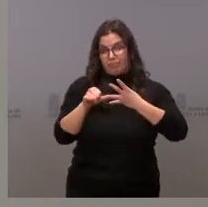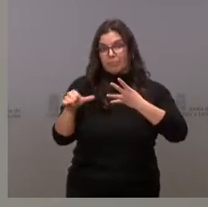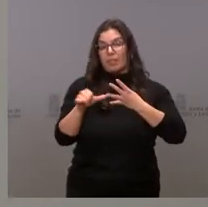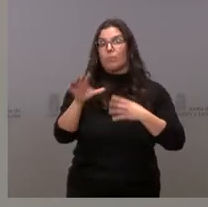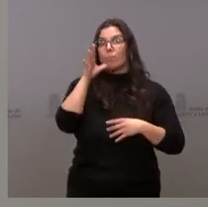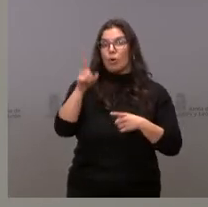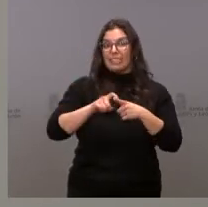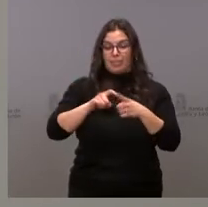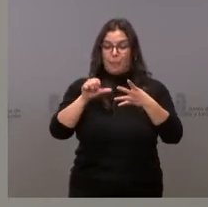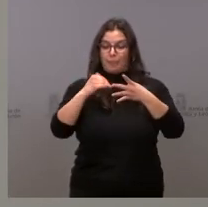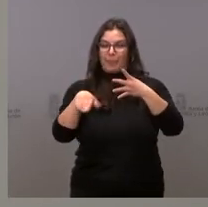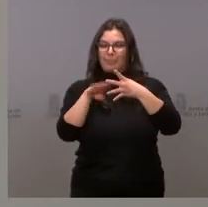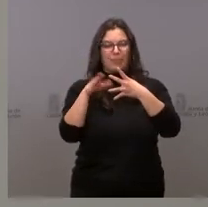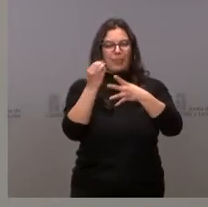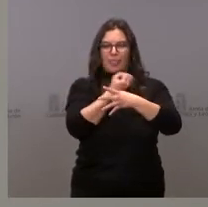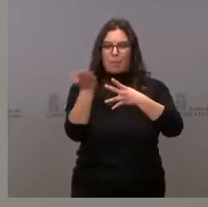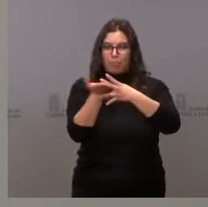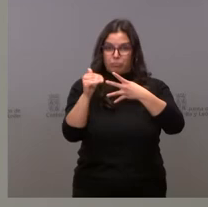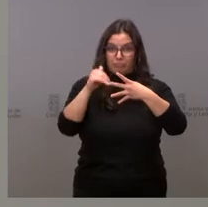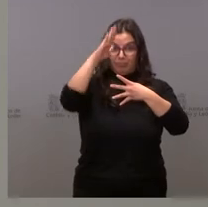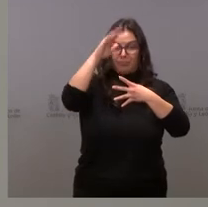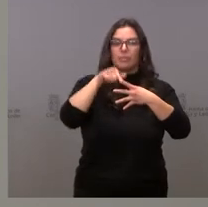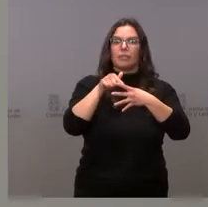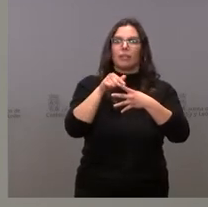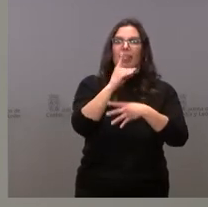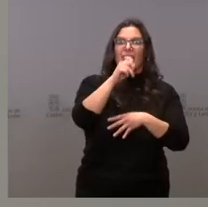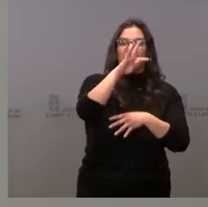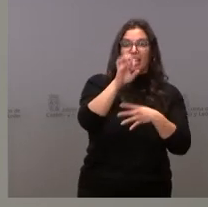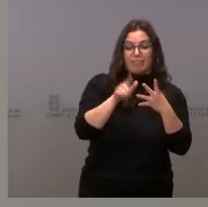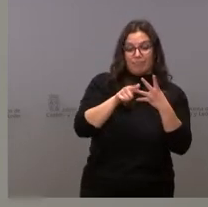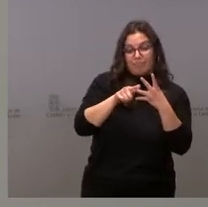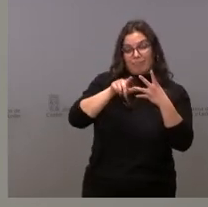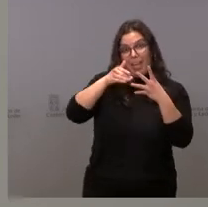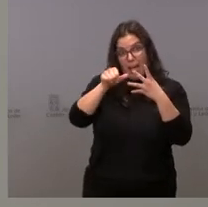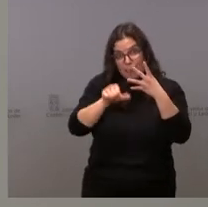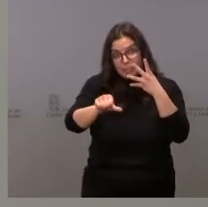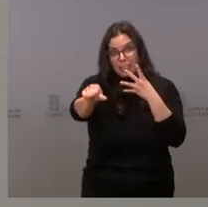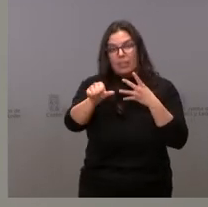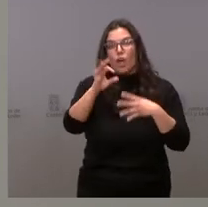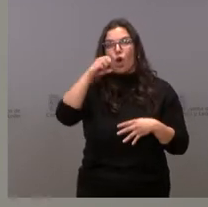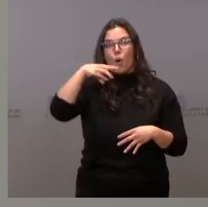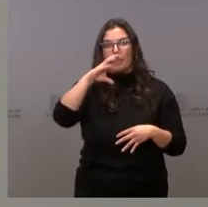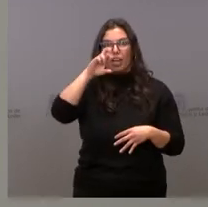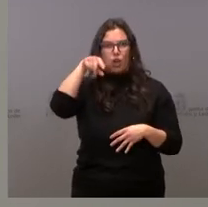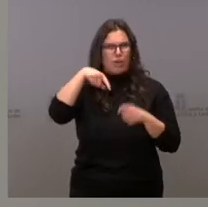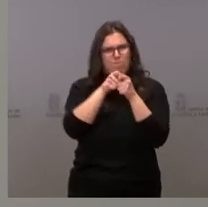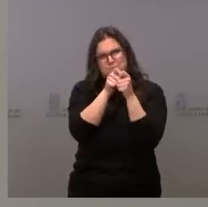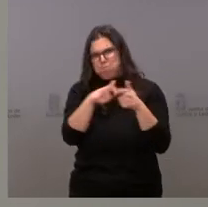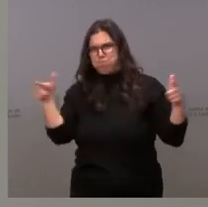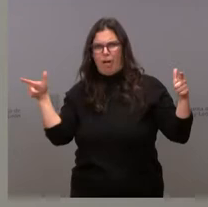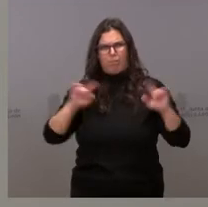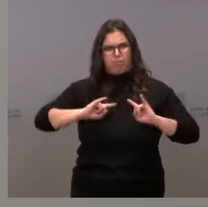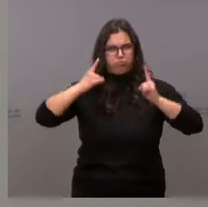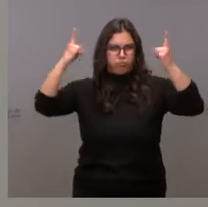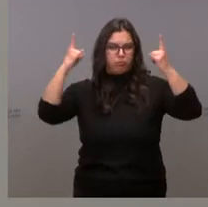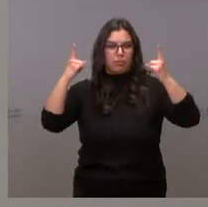delta mientras que a partir del puente de la constitución fue la variante o micro en la que ha supuesto un ascenso prácticamente exponencial